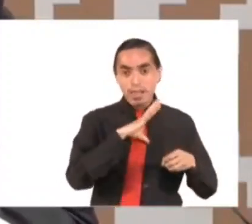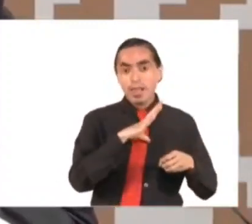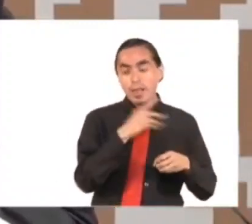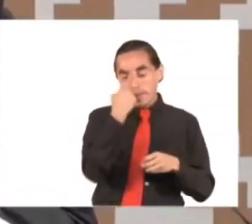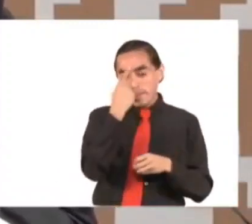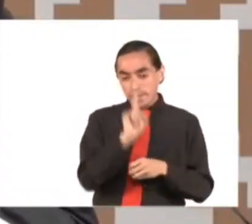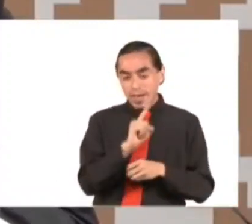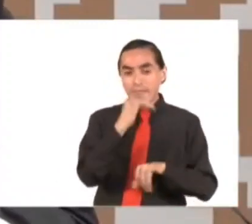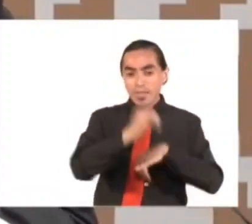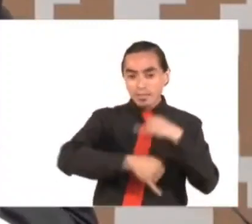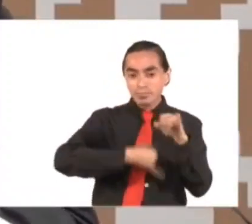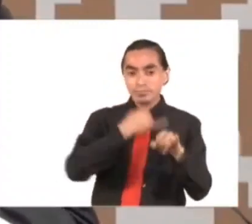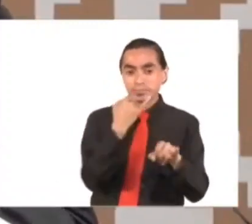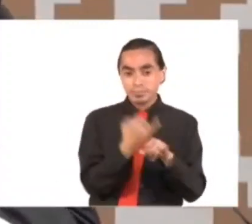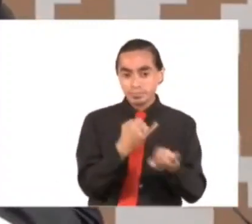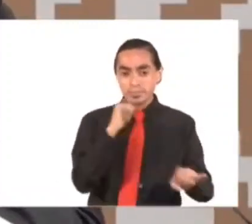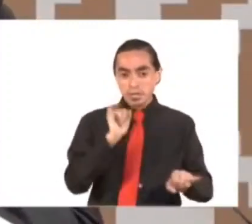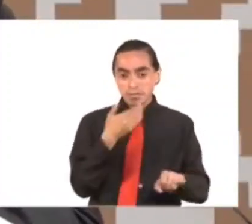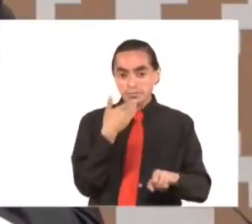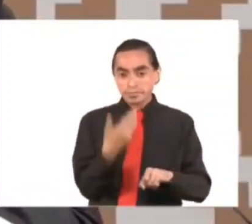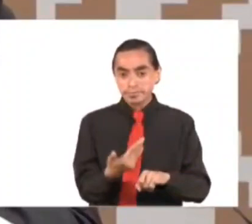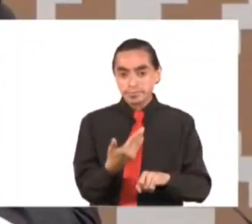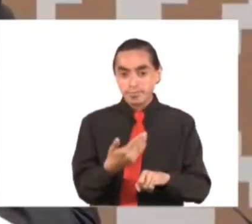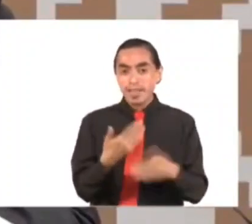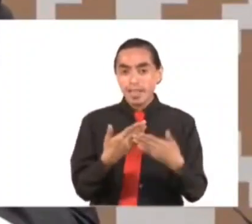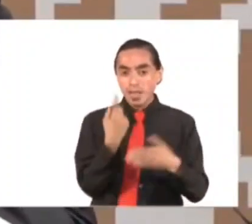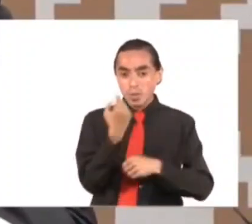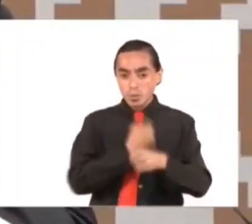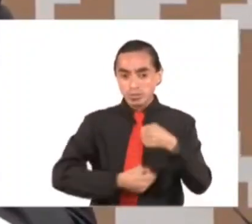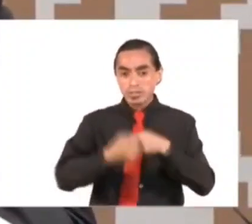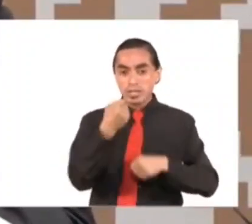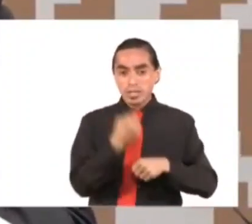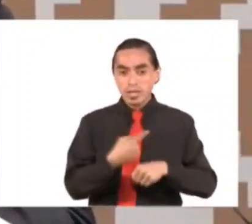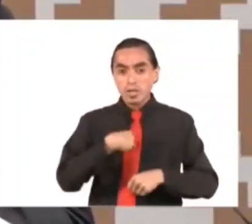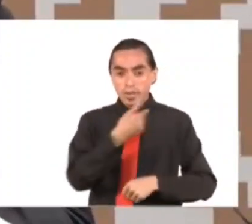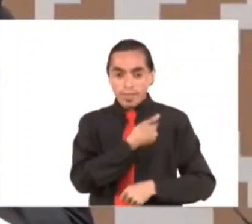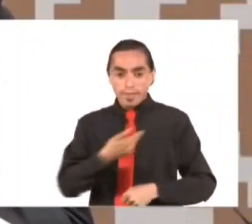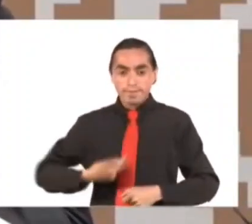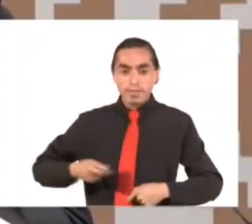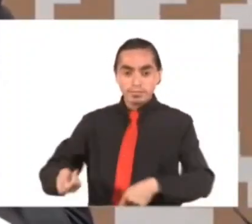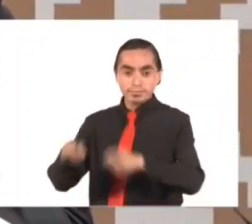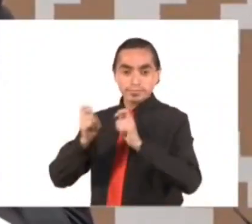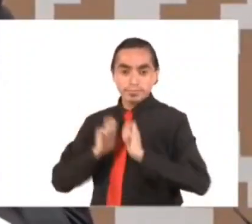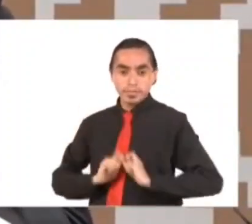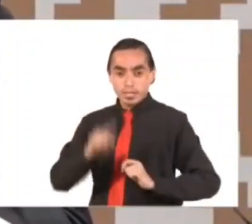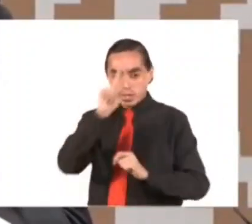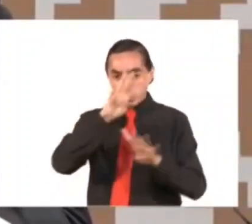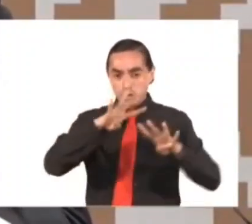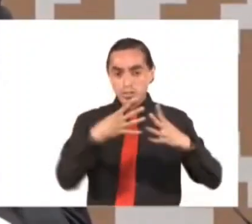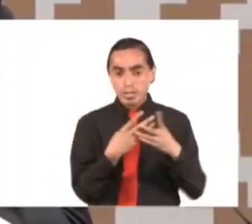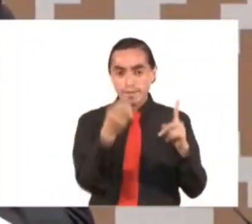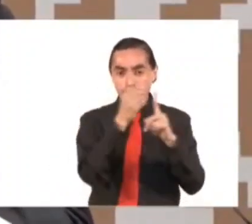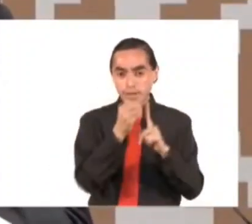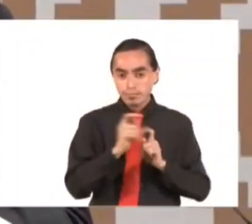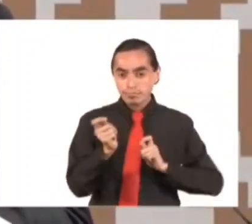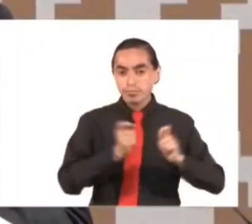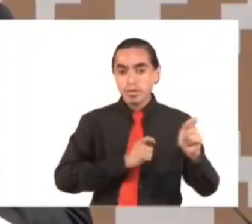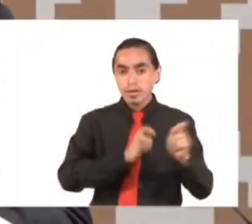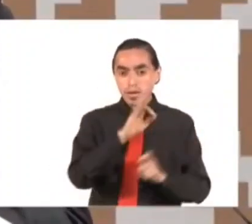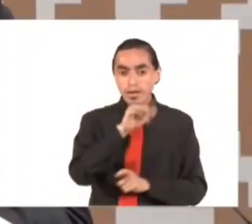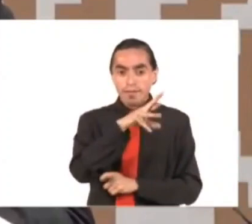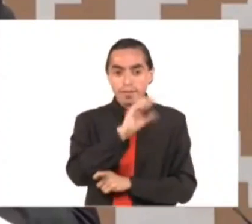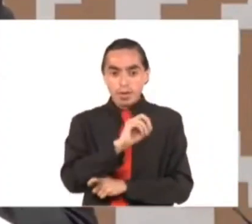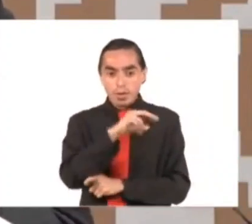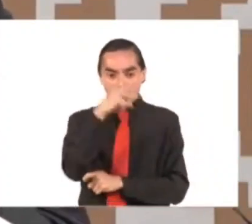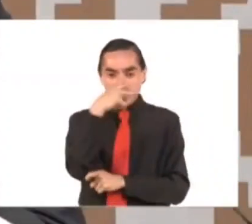la internacionalización en nuestro instituto, el año pasado asumí la presidencia del Consejo Estratégico Franco-Mexicano,